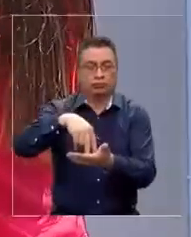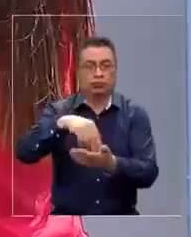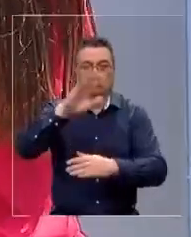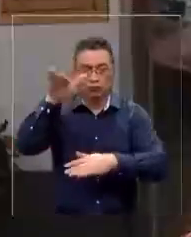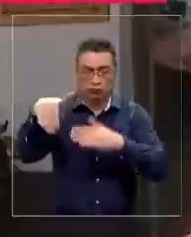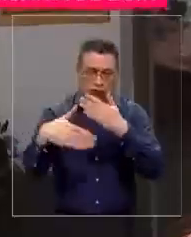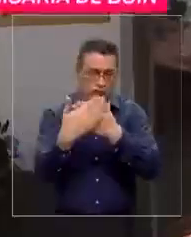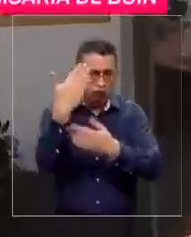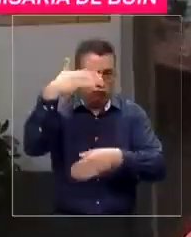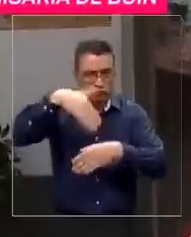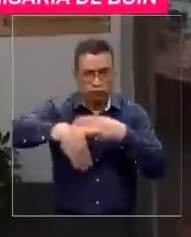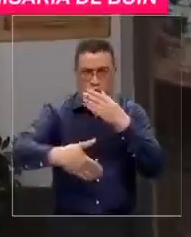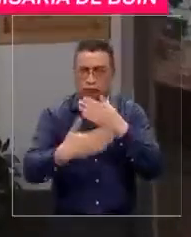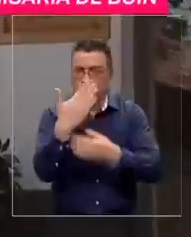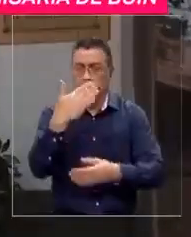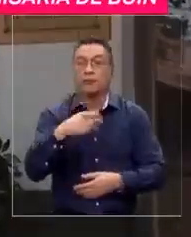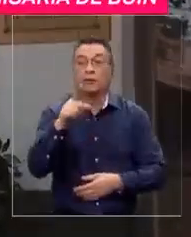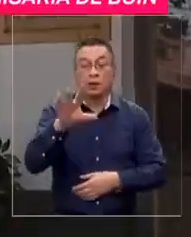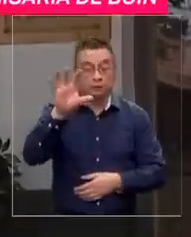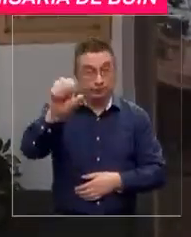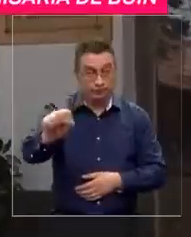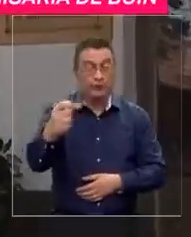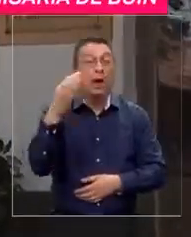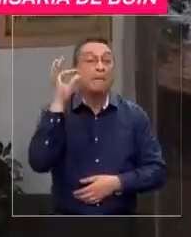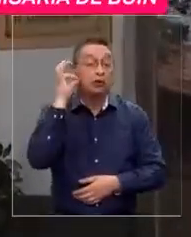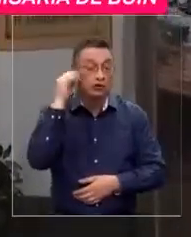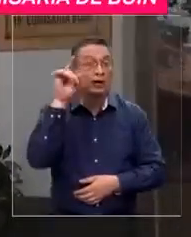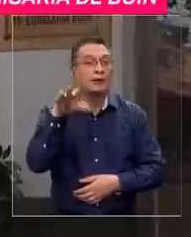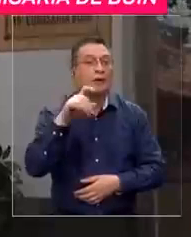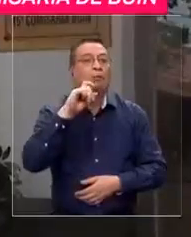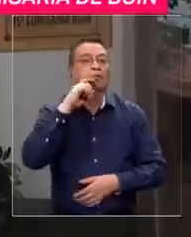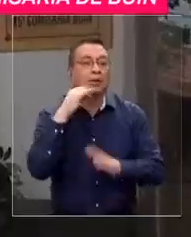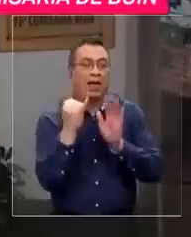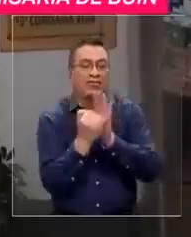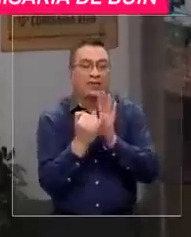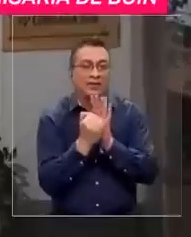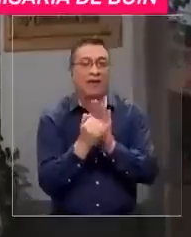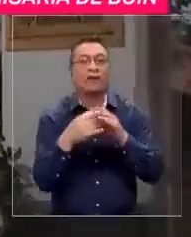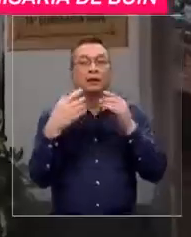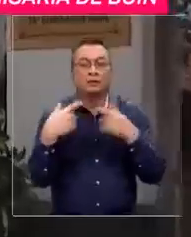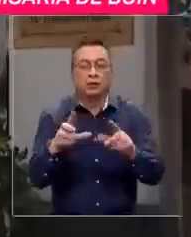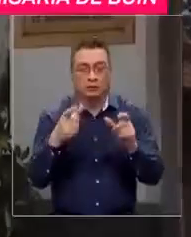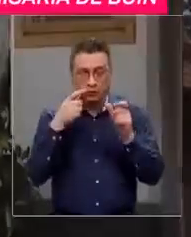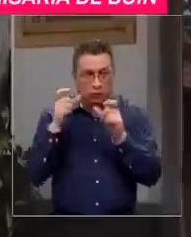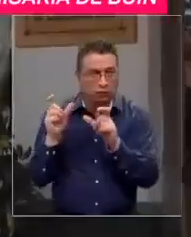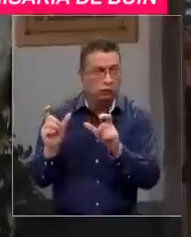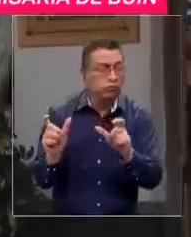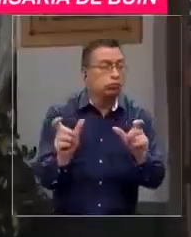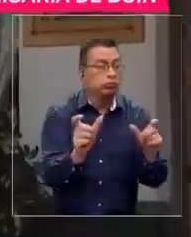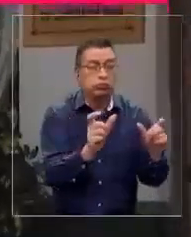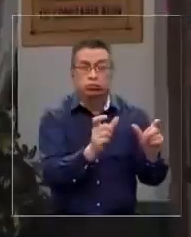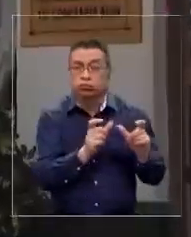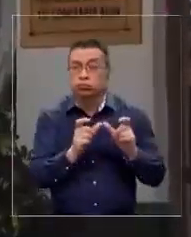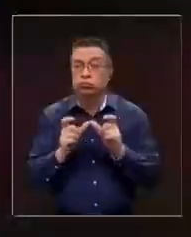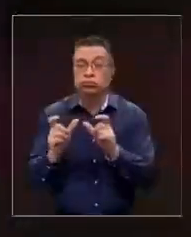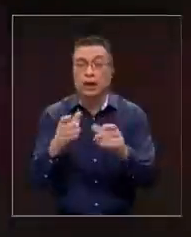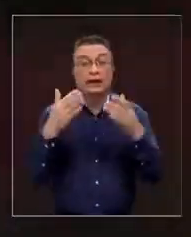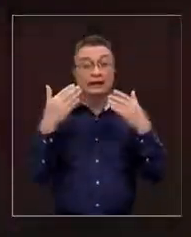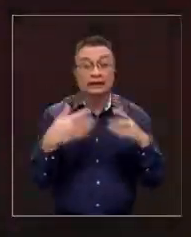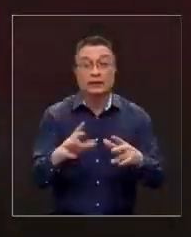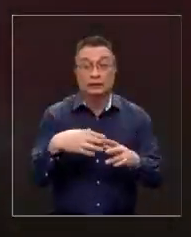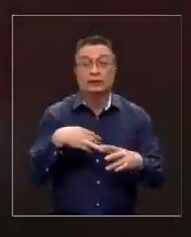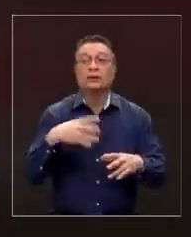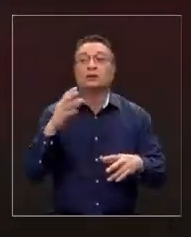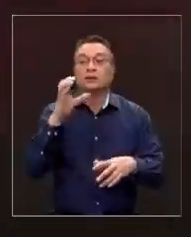24 horas. Logramos identificar a esta persona. Y se realizaron patrullajes y para lograr